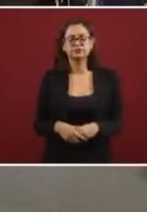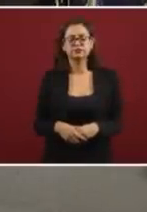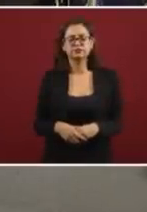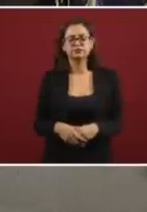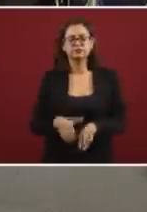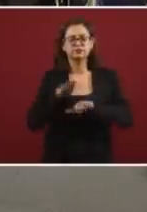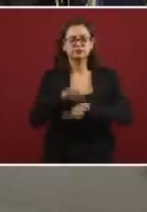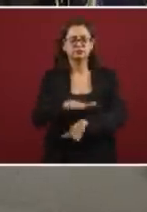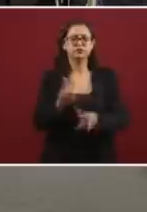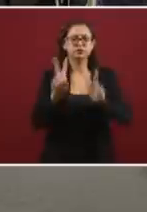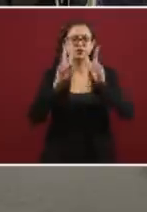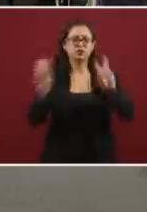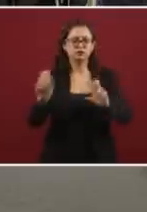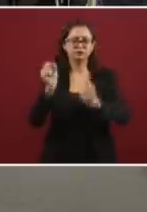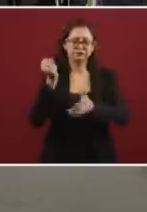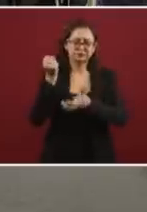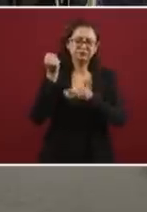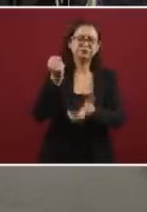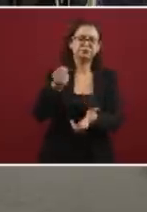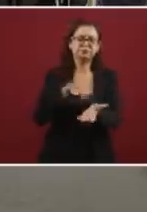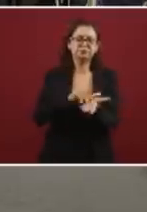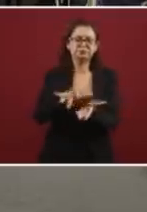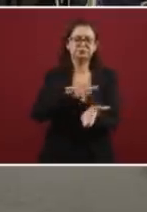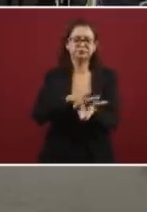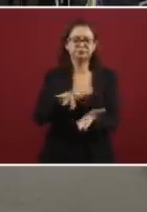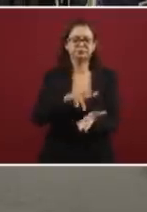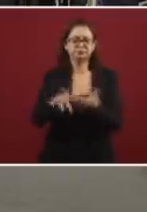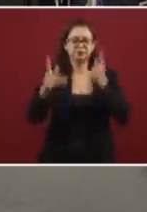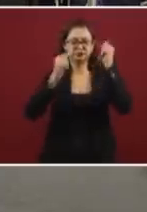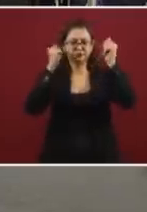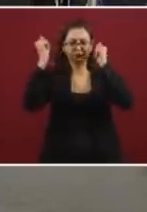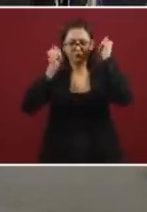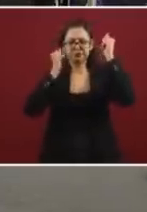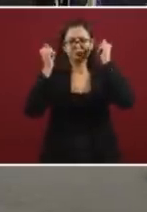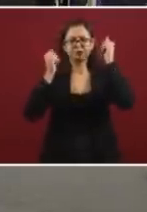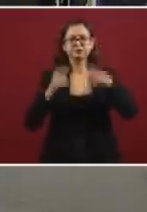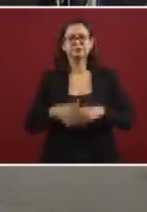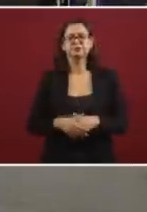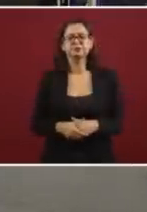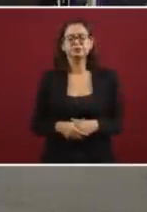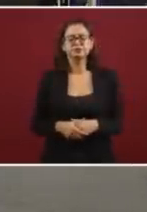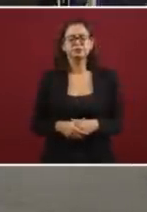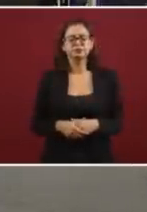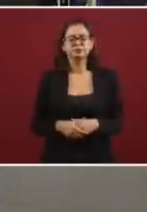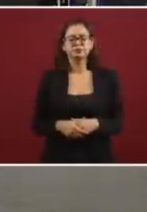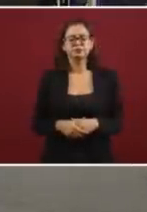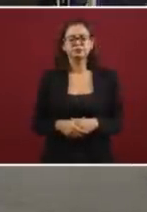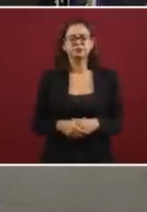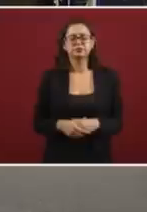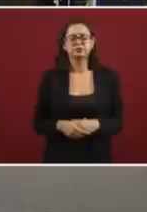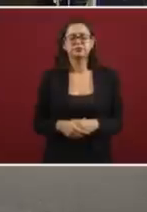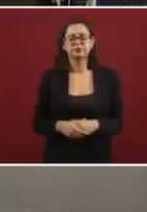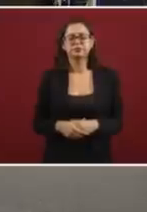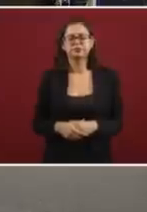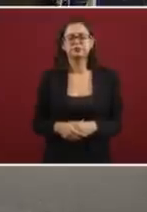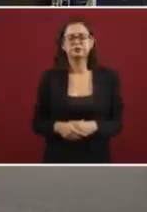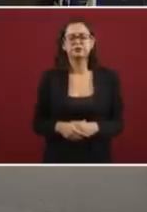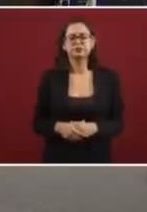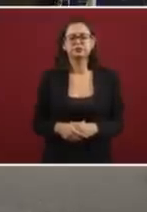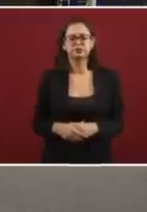inversión en el sector turístico esto es el